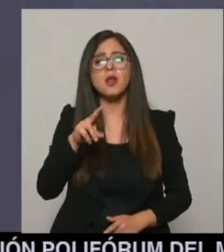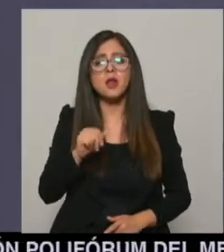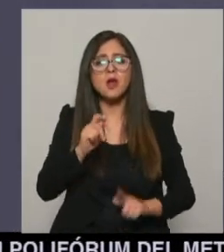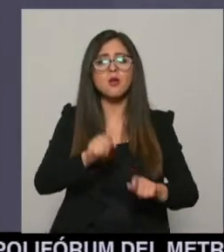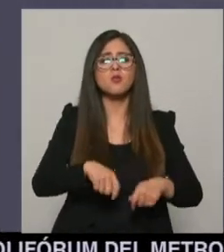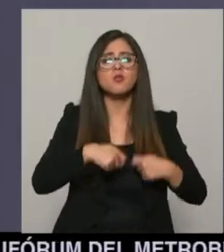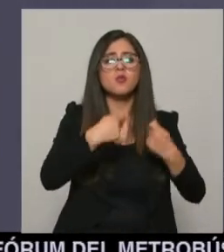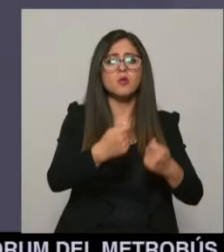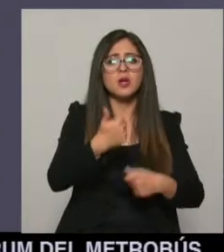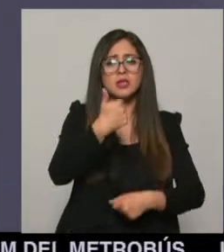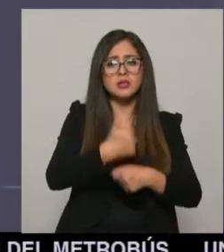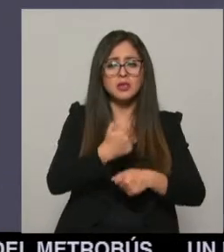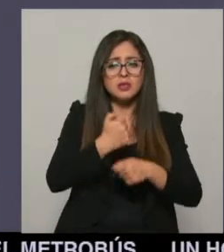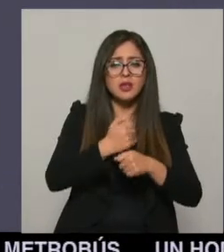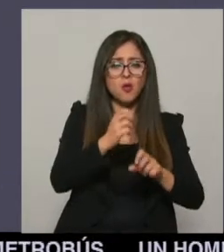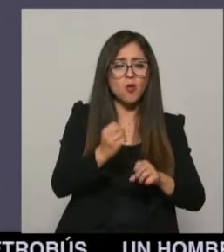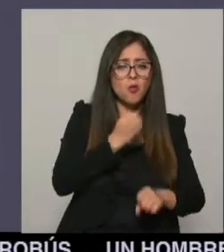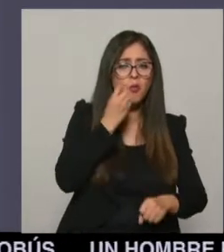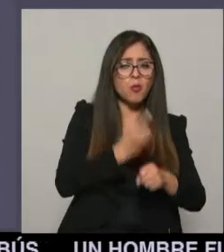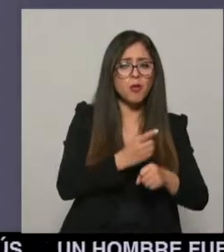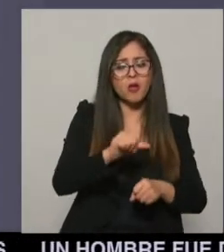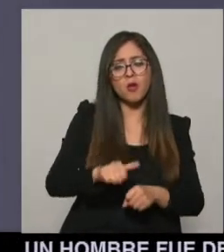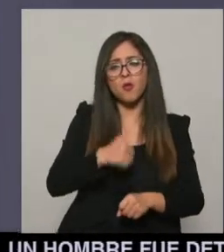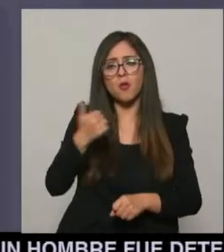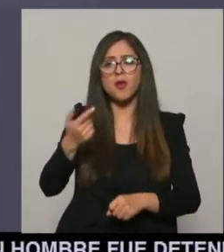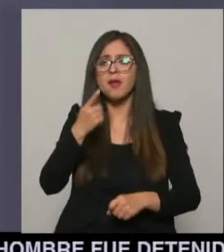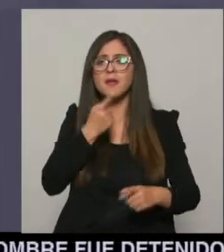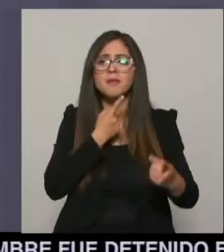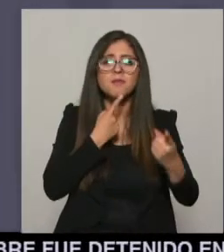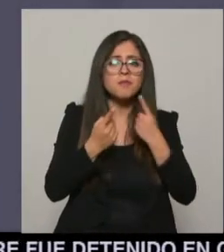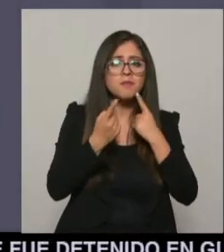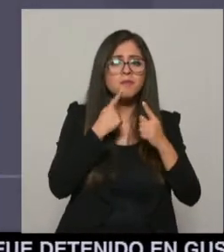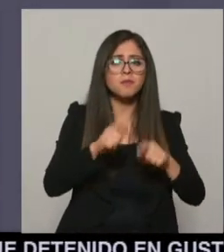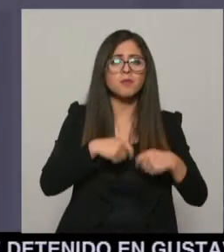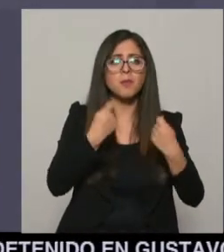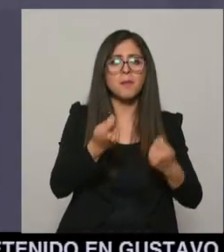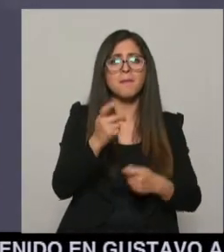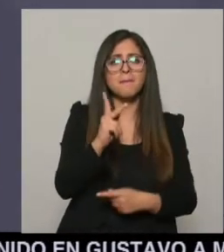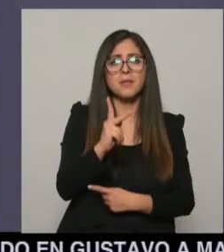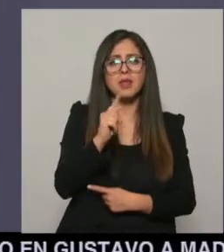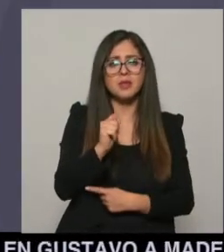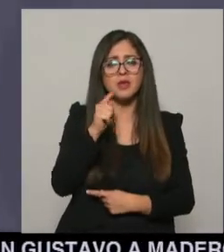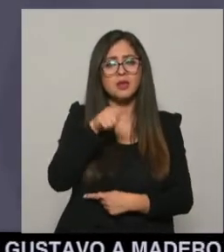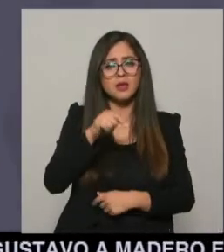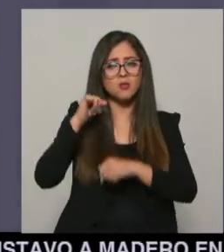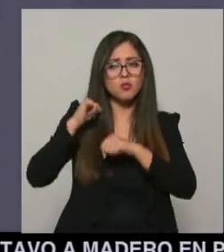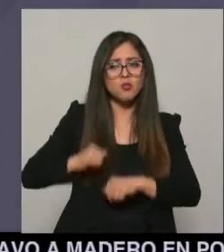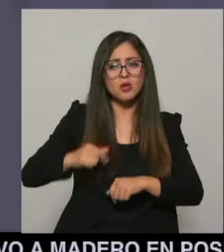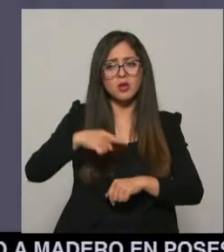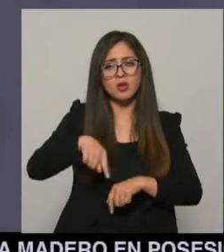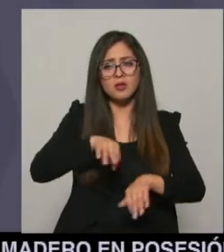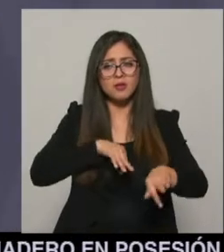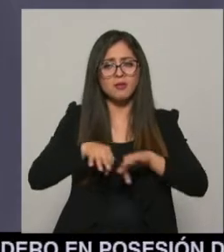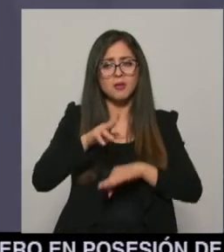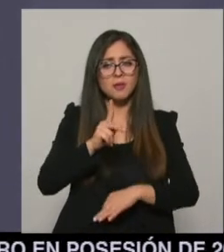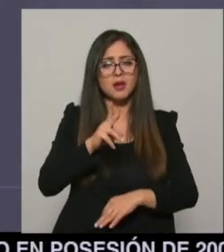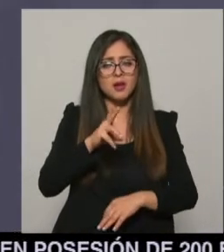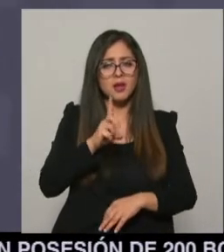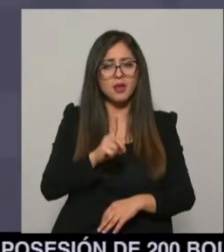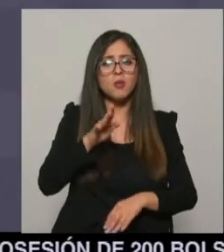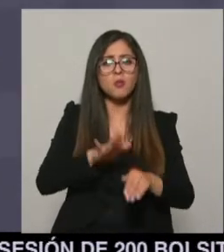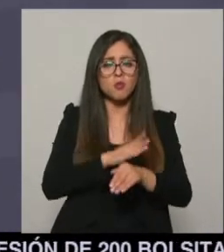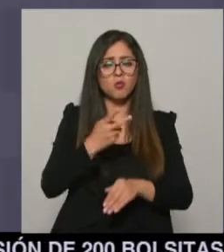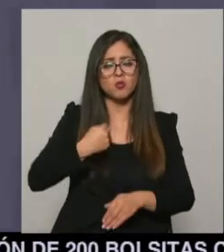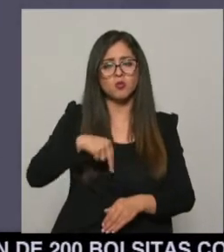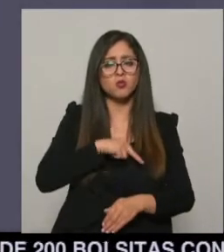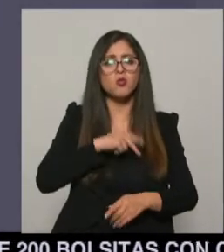sexto posibilidad, de pasan otros de Morena, para artificialmente darle al PT la posición que le correspondía al PRD. Creo que hay preocupación de lo que hemos